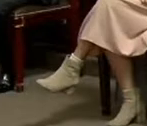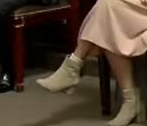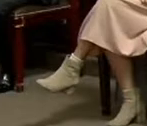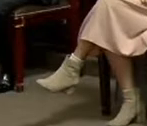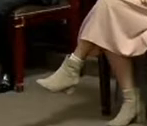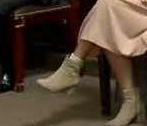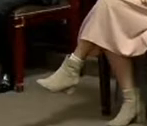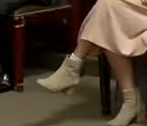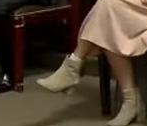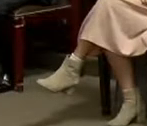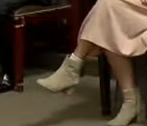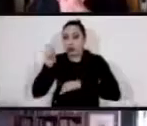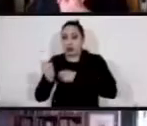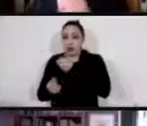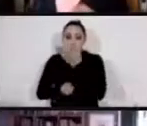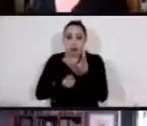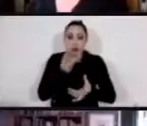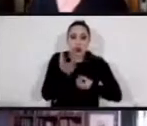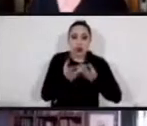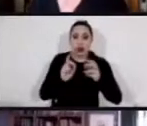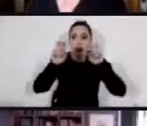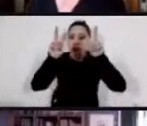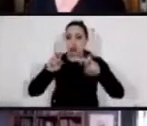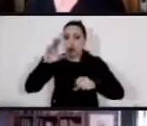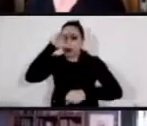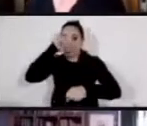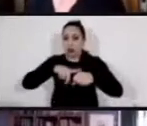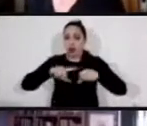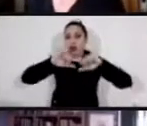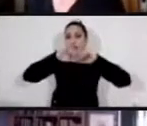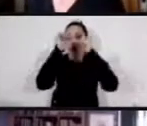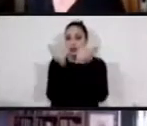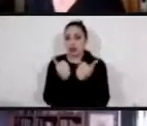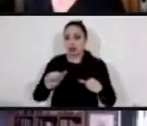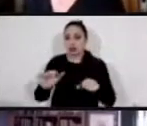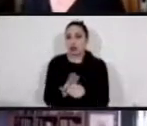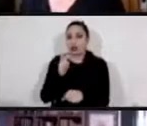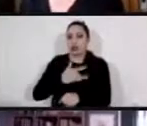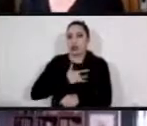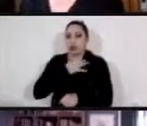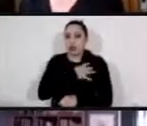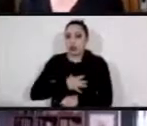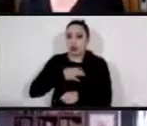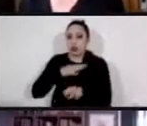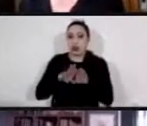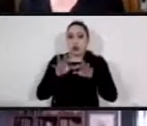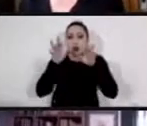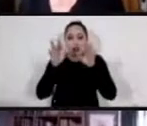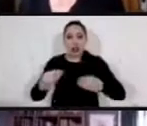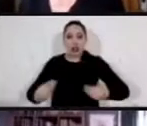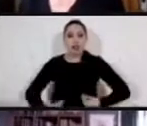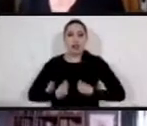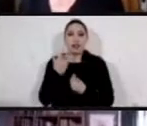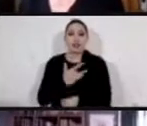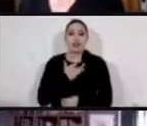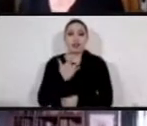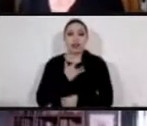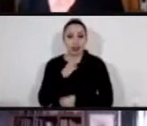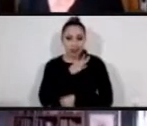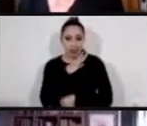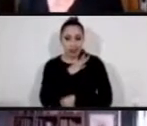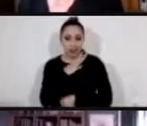cultura y a las artes. Es por ello una celebración de la vida. Durante el año y